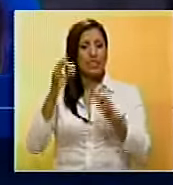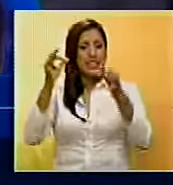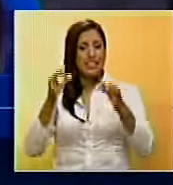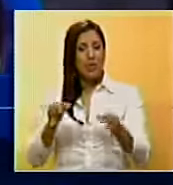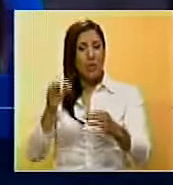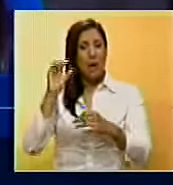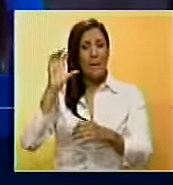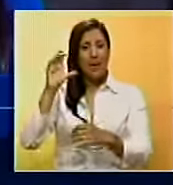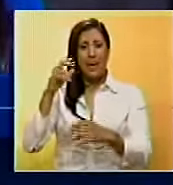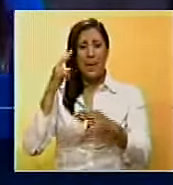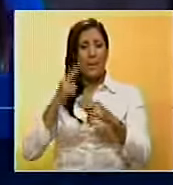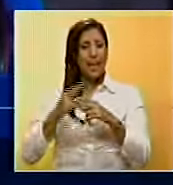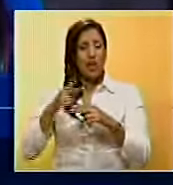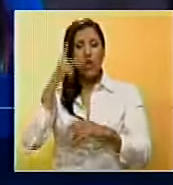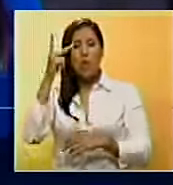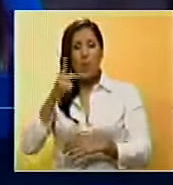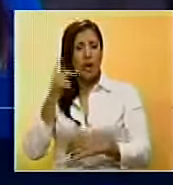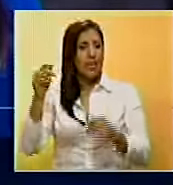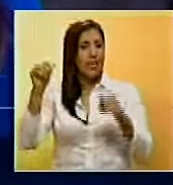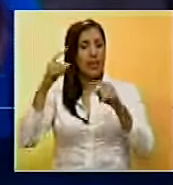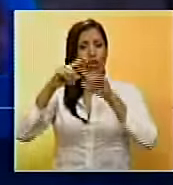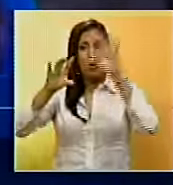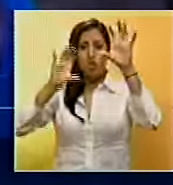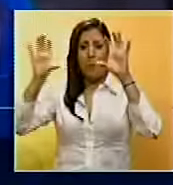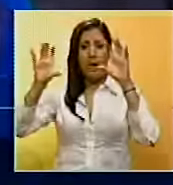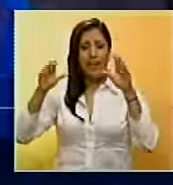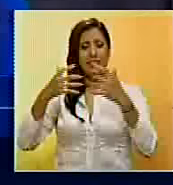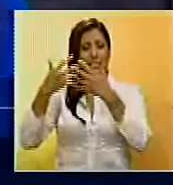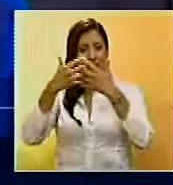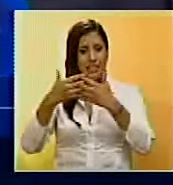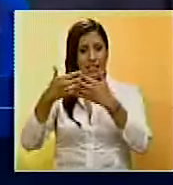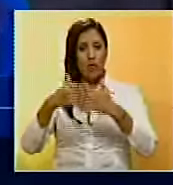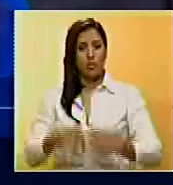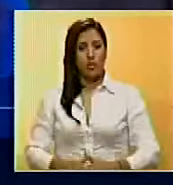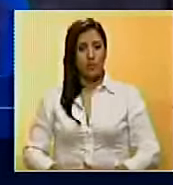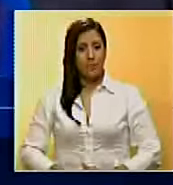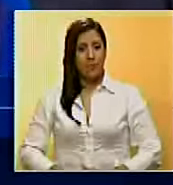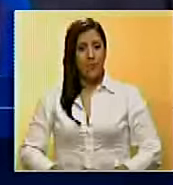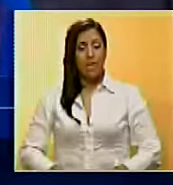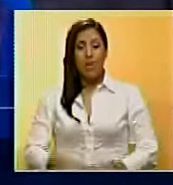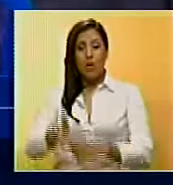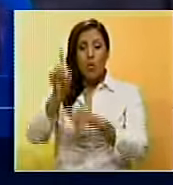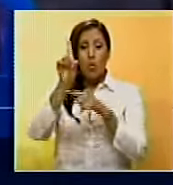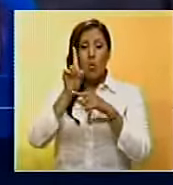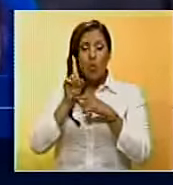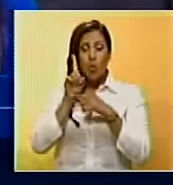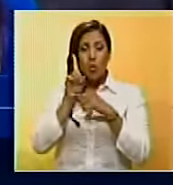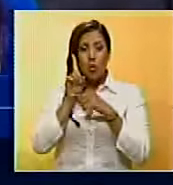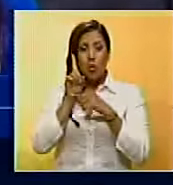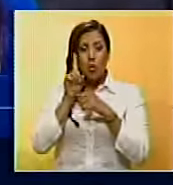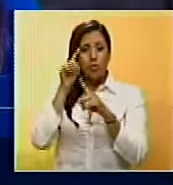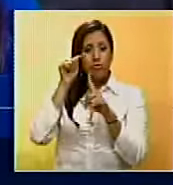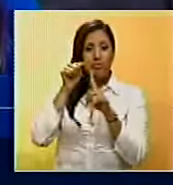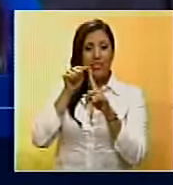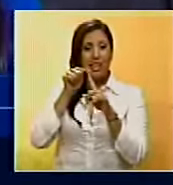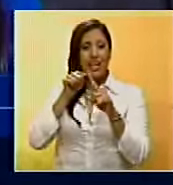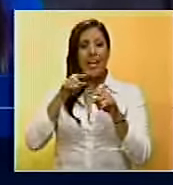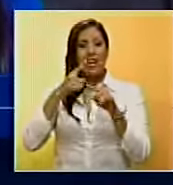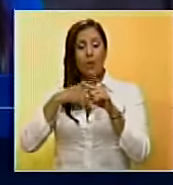seguridad nacional y a la política externa de los Estados Unidos. El unilateralismo